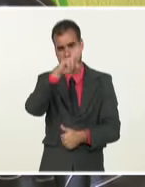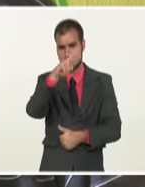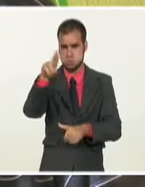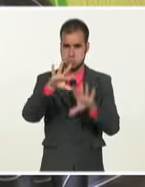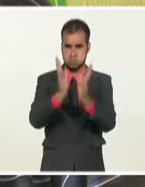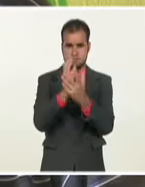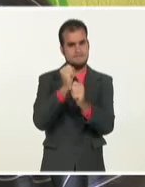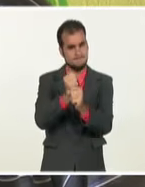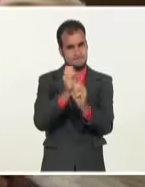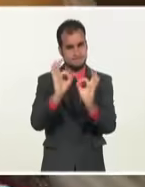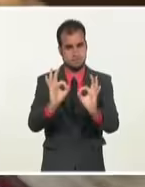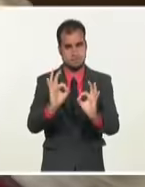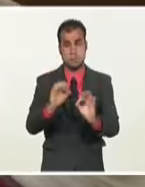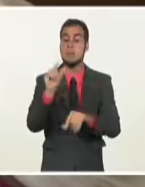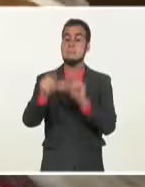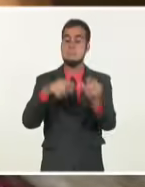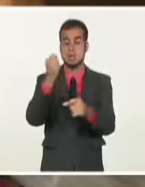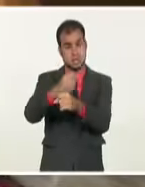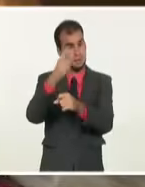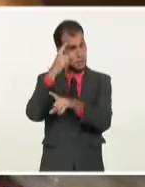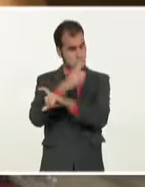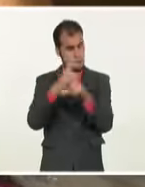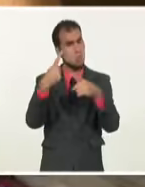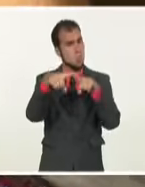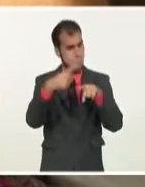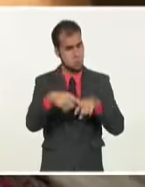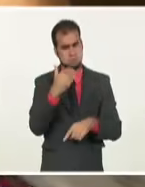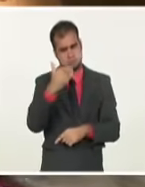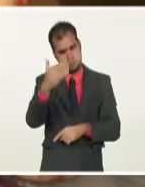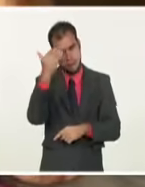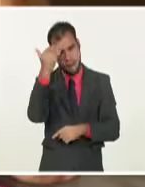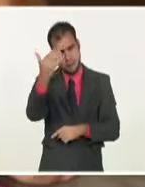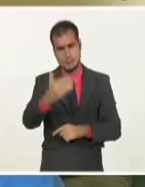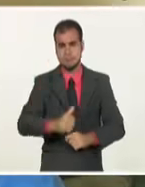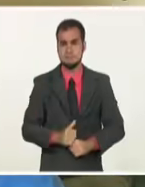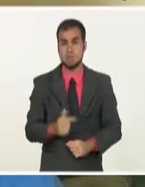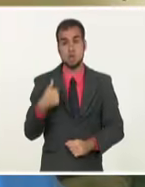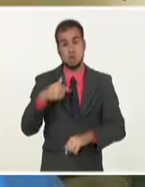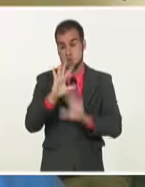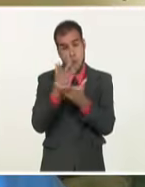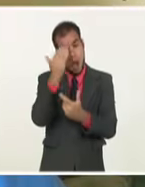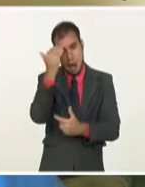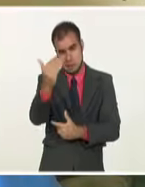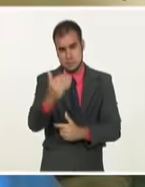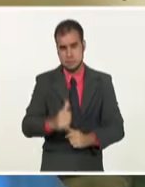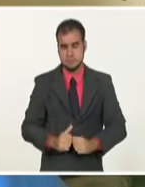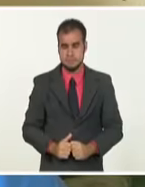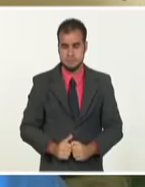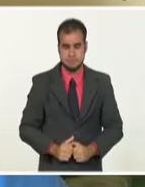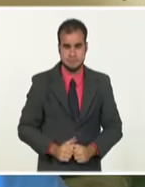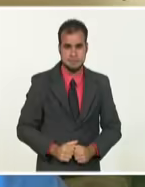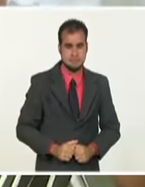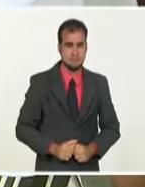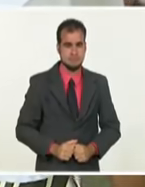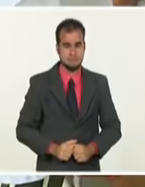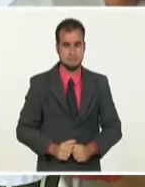con los científicos cubanos. Y ya estoy vacunada y se lo agradezco mucho a esta resolución. Miguel Ángel Rivalta,